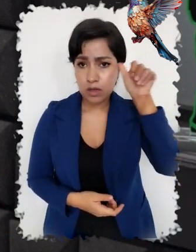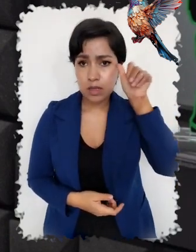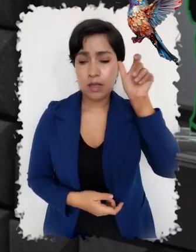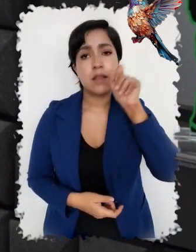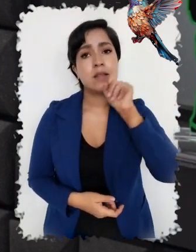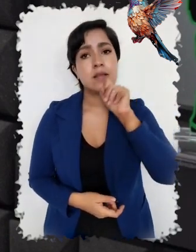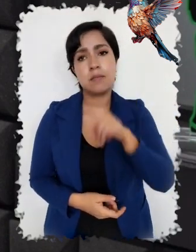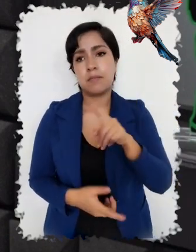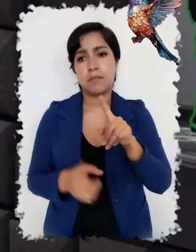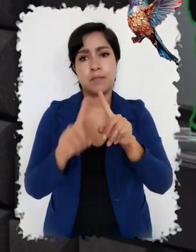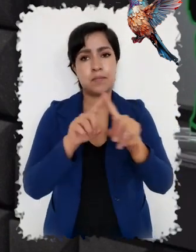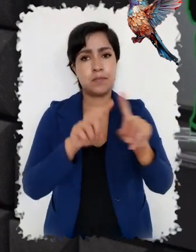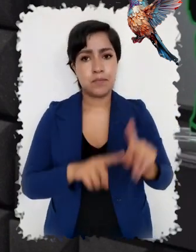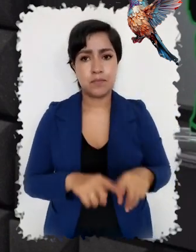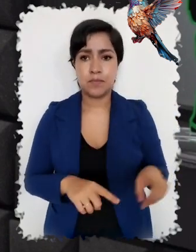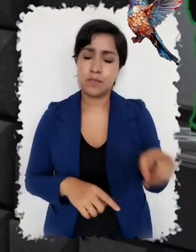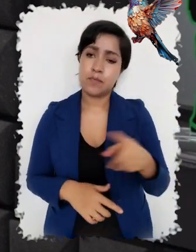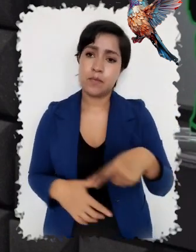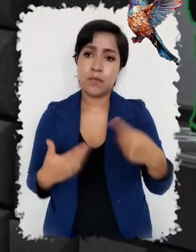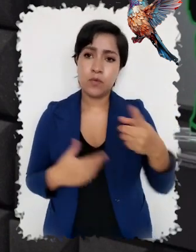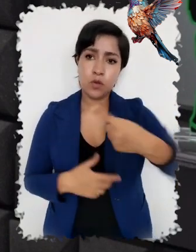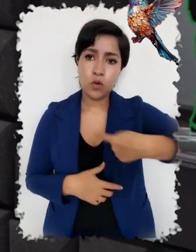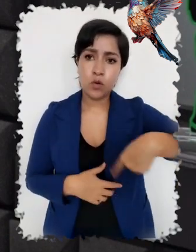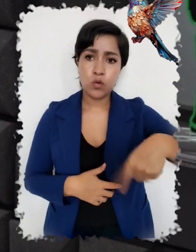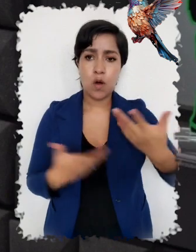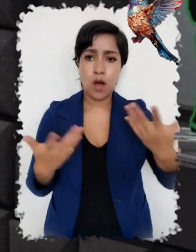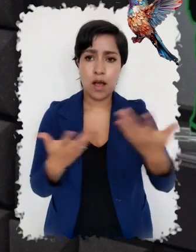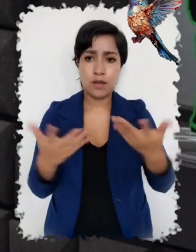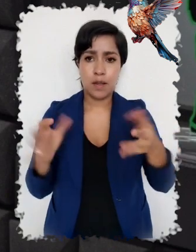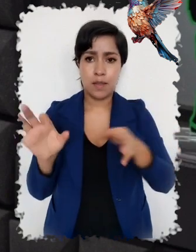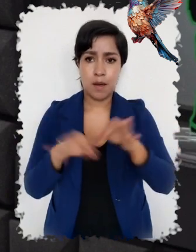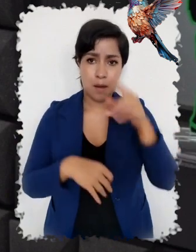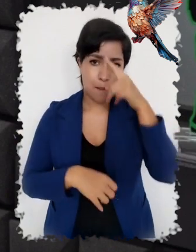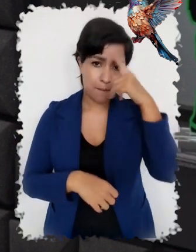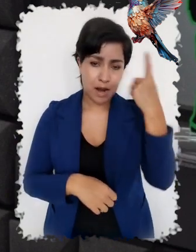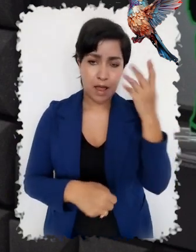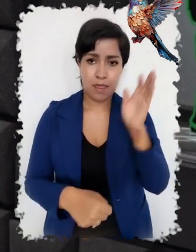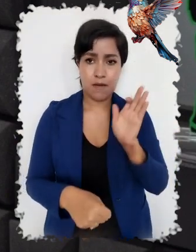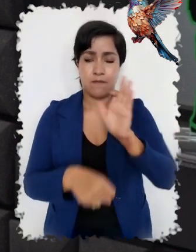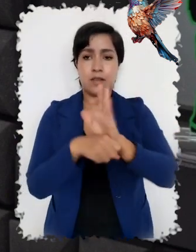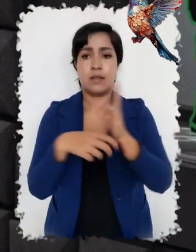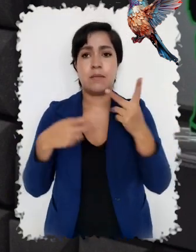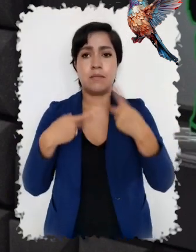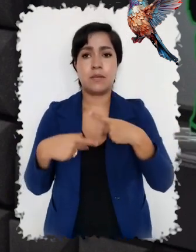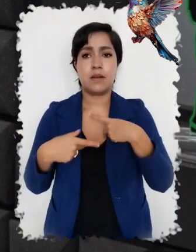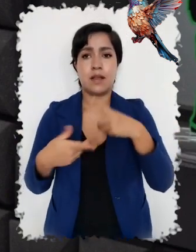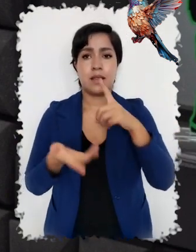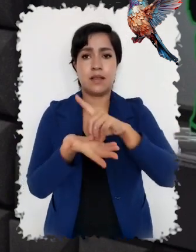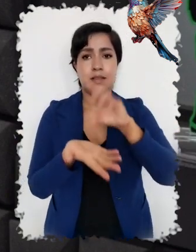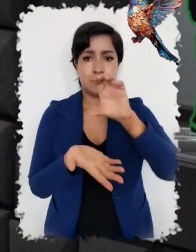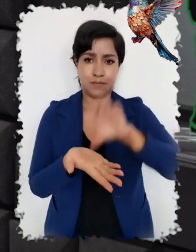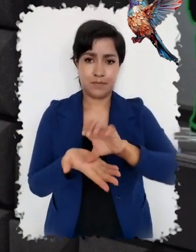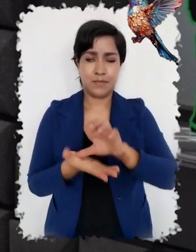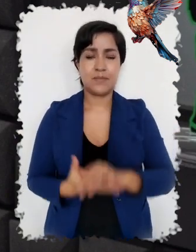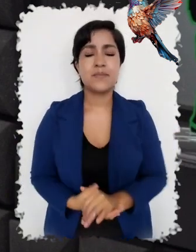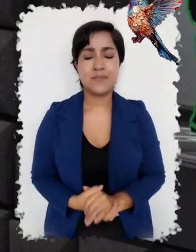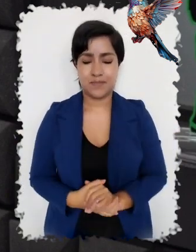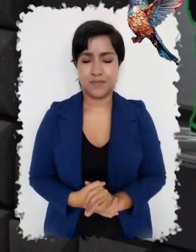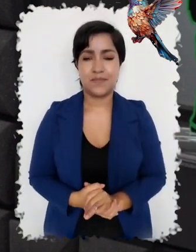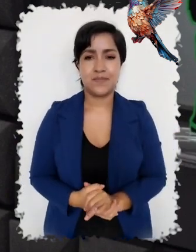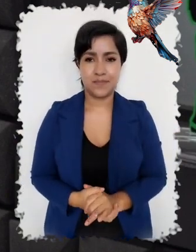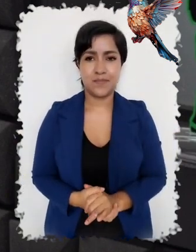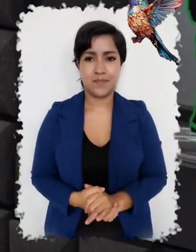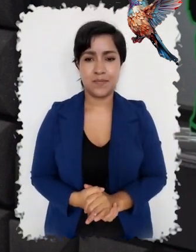autista eh hacemos Eh siempre posibilidades para las personas que tienen alguna condición de